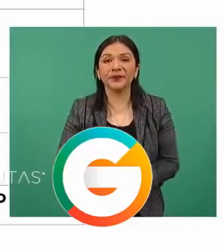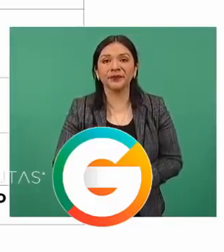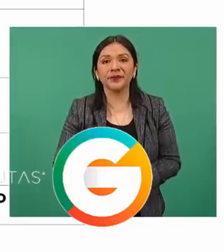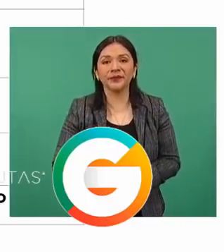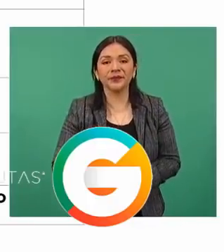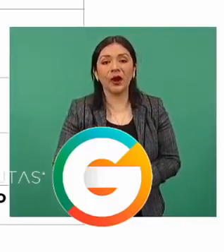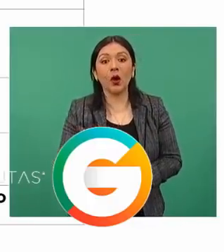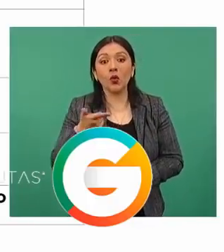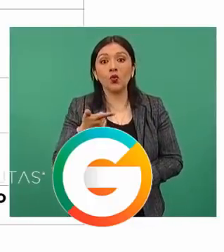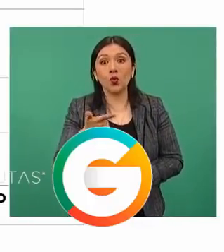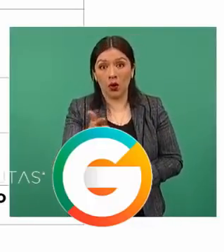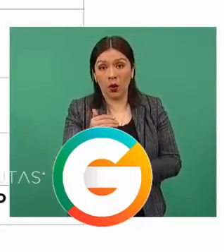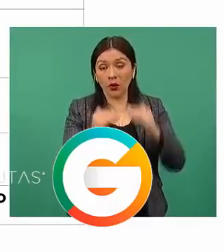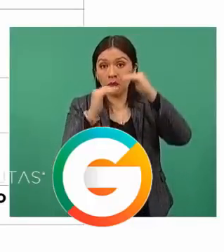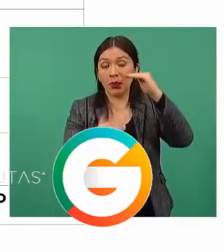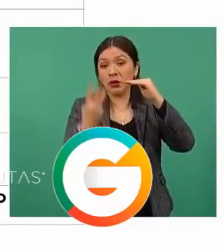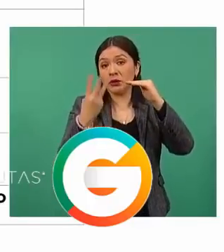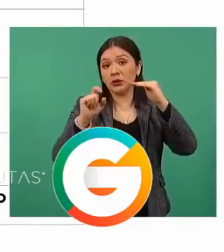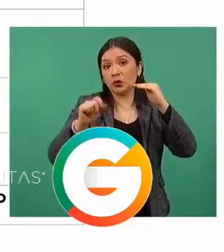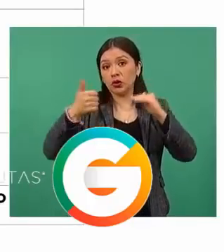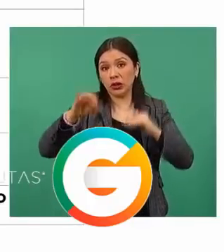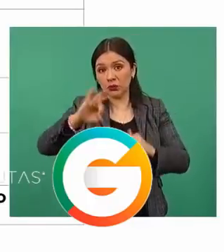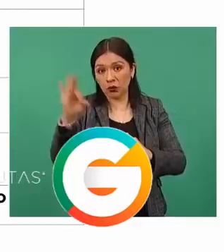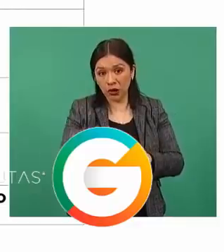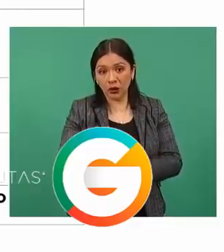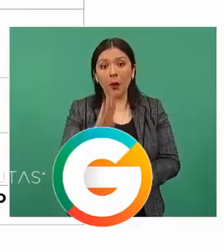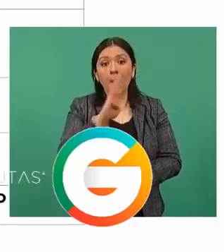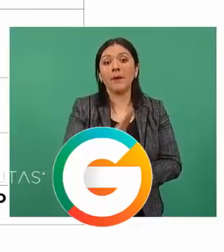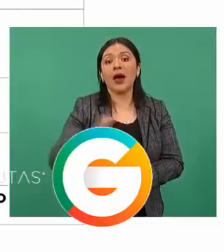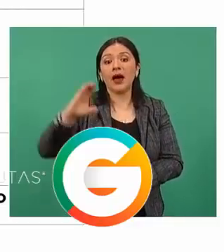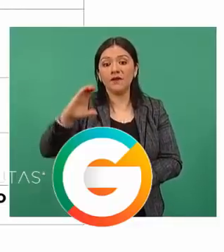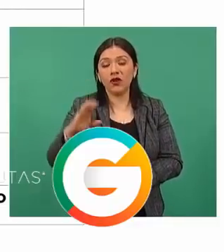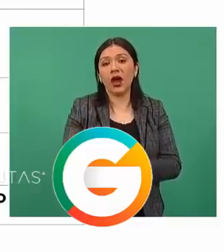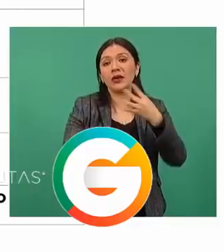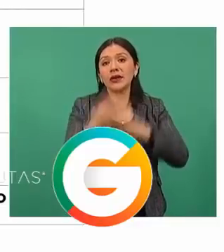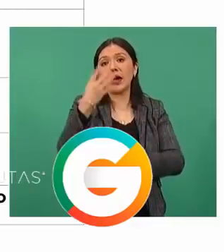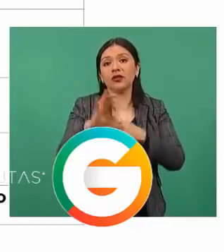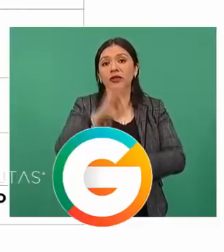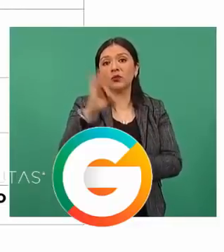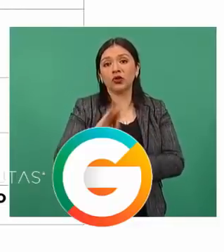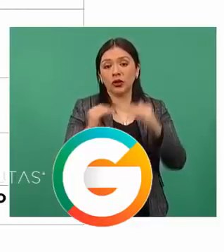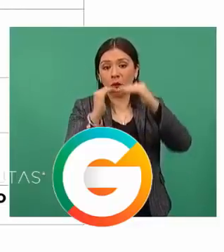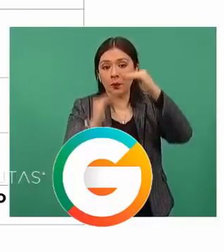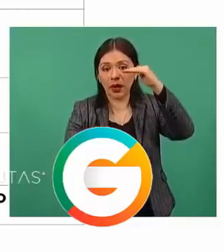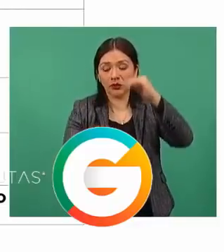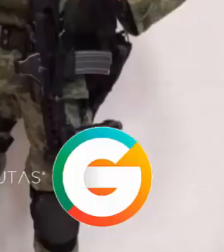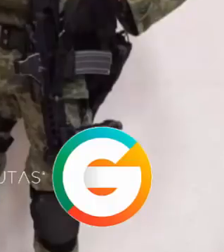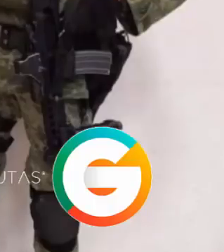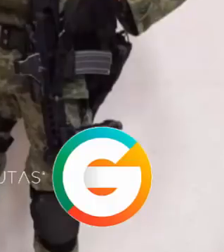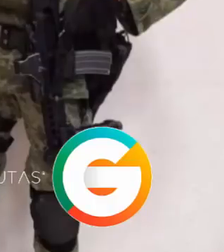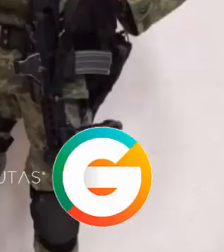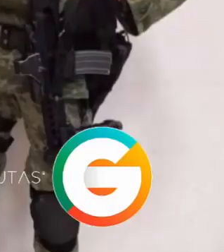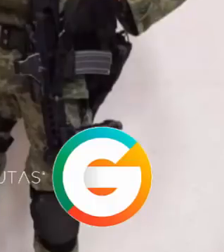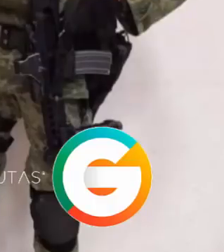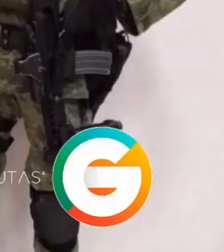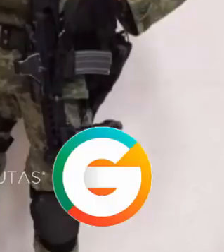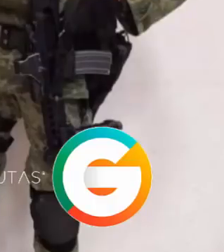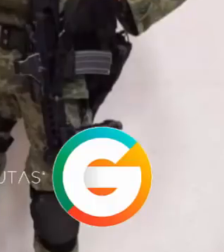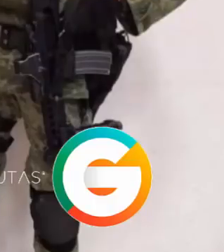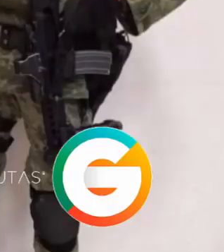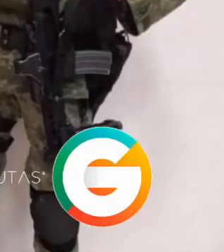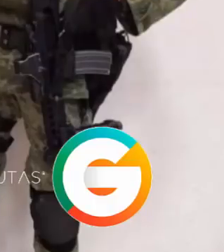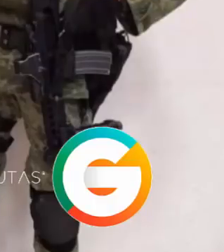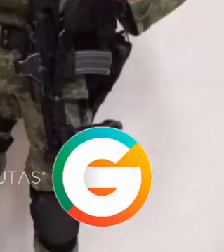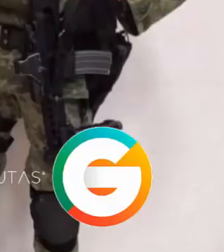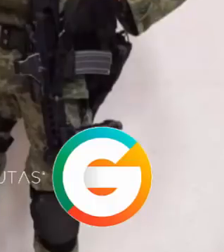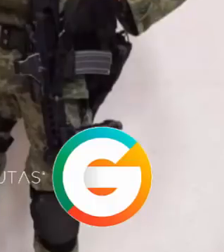.059 integrantes de células delictivas. Entre las detenciones de los cinco líderes de organizaciones delictivas está la de José Antonio Yepes Ortiz